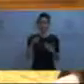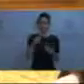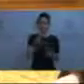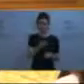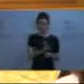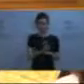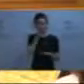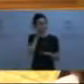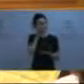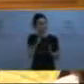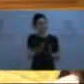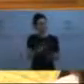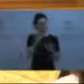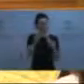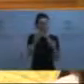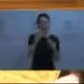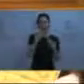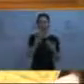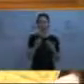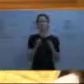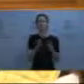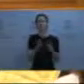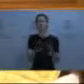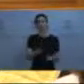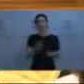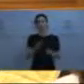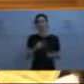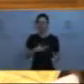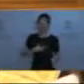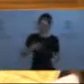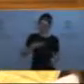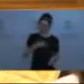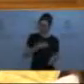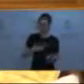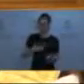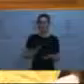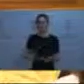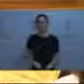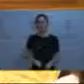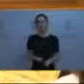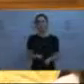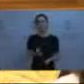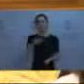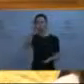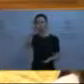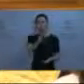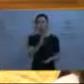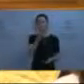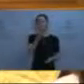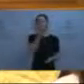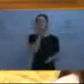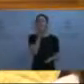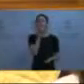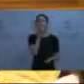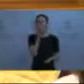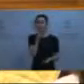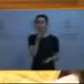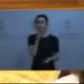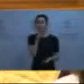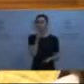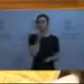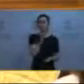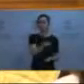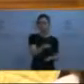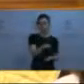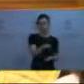yo le agradezco su tono en la contestación amable. Y yo no sé si usted ha recibido a un grupo,